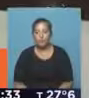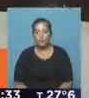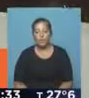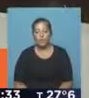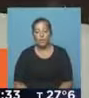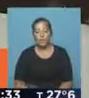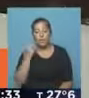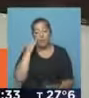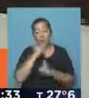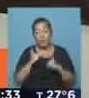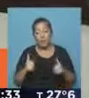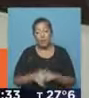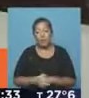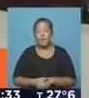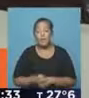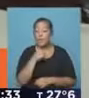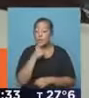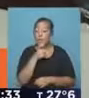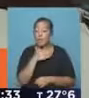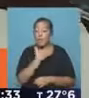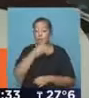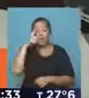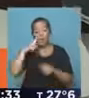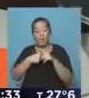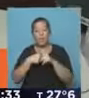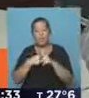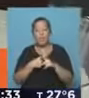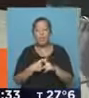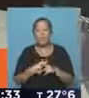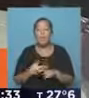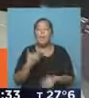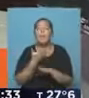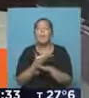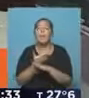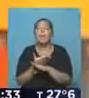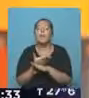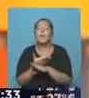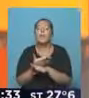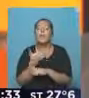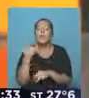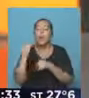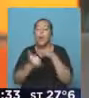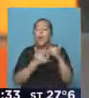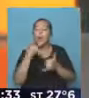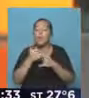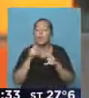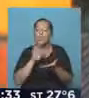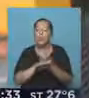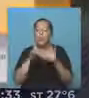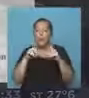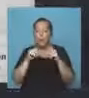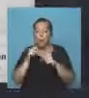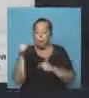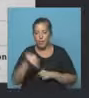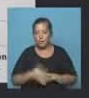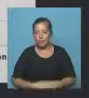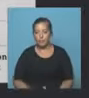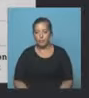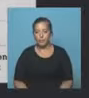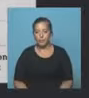campaña les parece le pedimos a félix que nos cuenten cómo son los números que tenemos en relación a la dirección de mañana